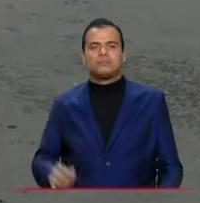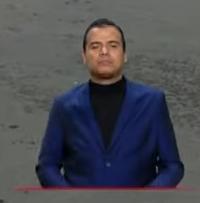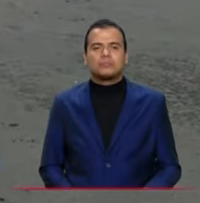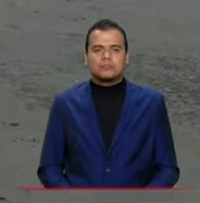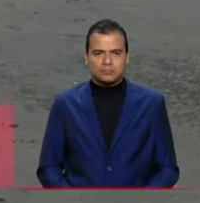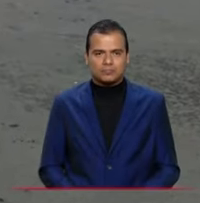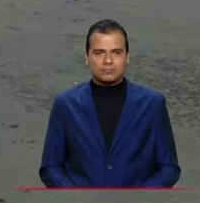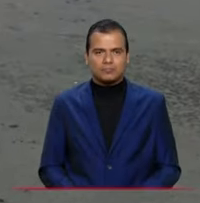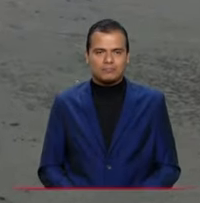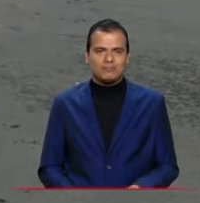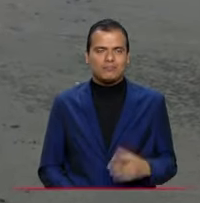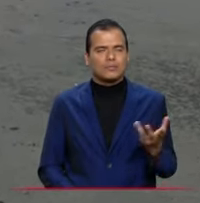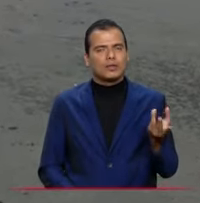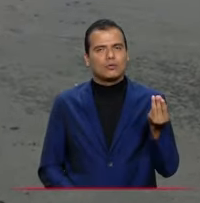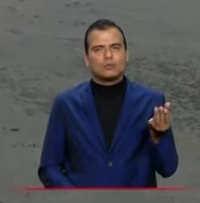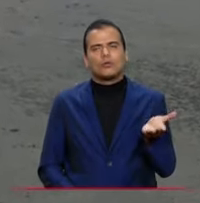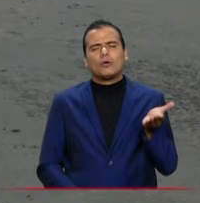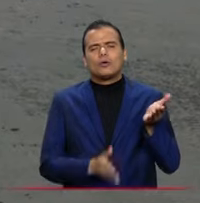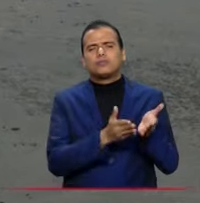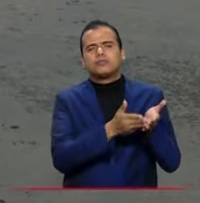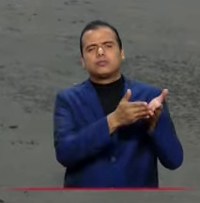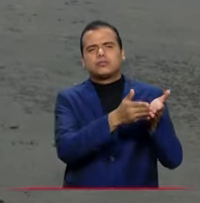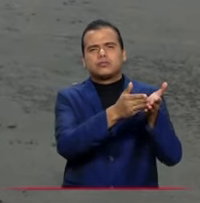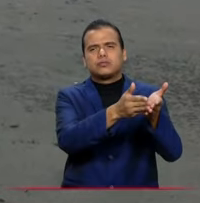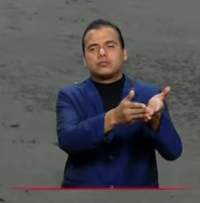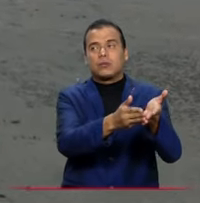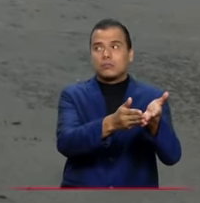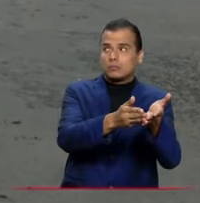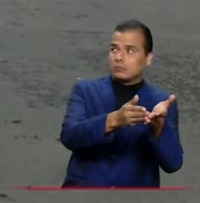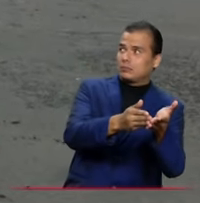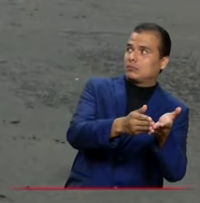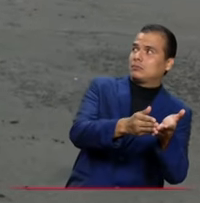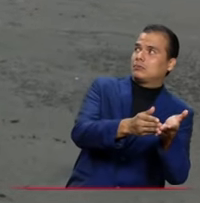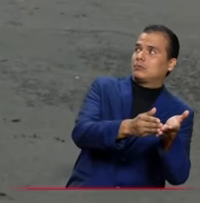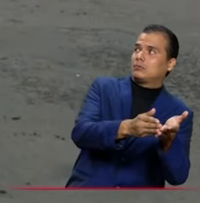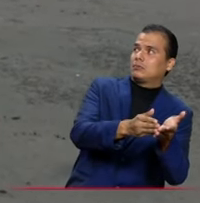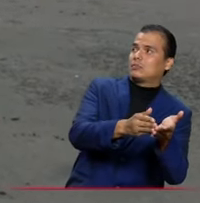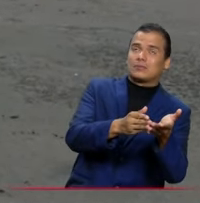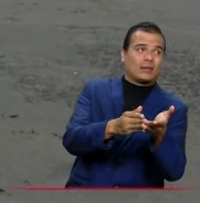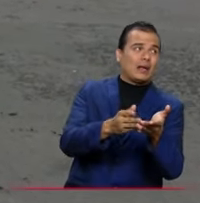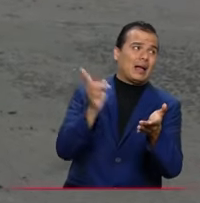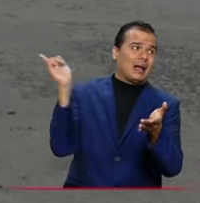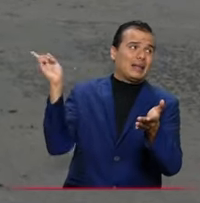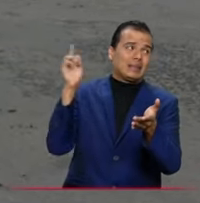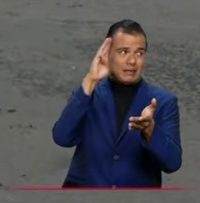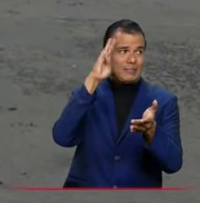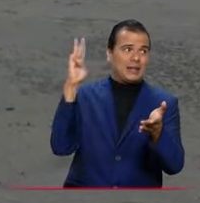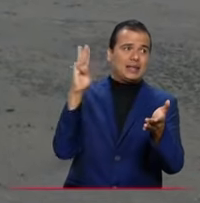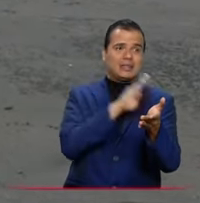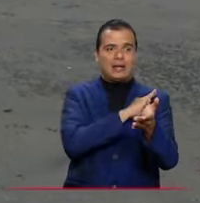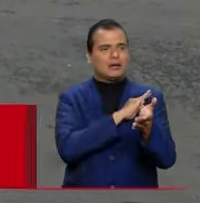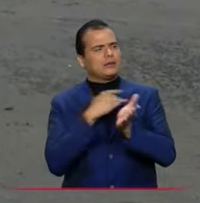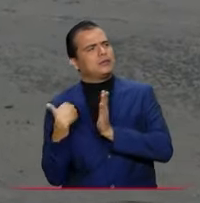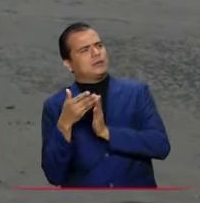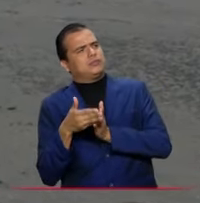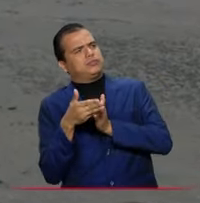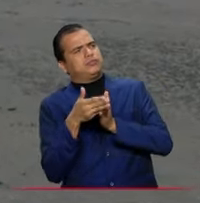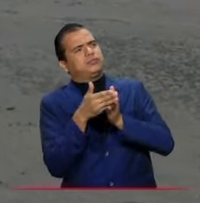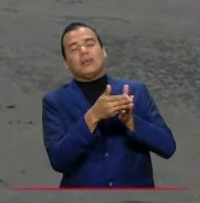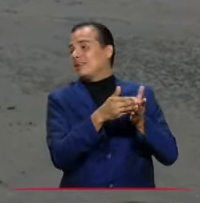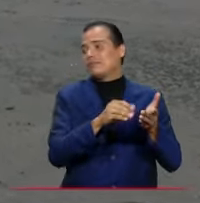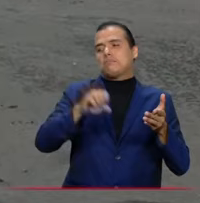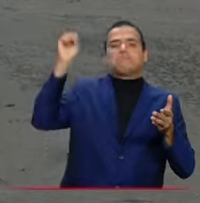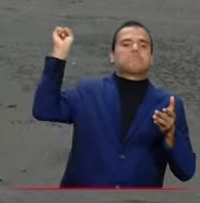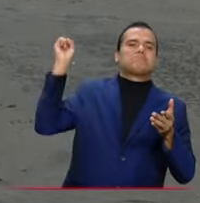Al percatarse de la presencia del personal militar, lanzaron un costal al agua realizando maniobras evasivas hasta ingresar a un